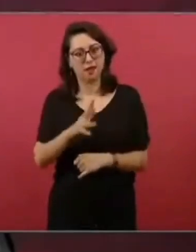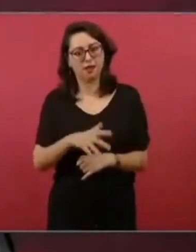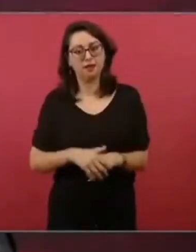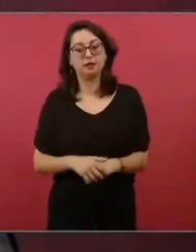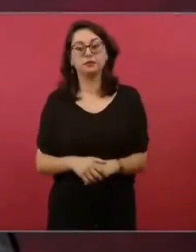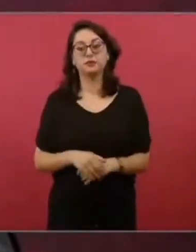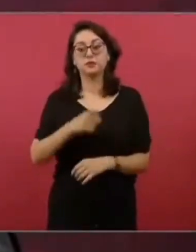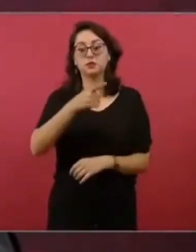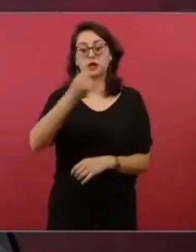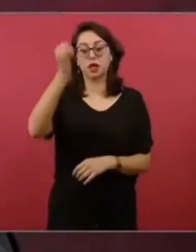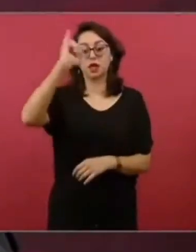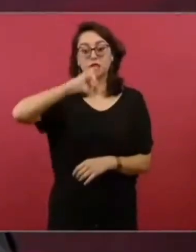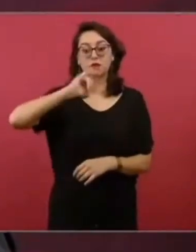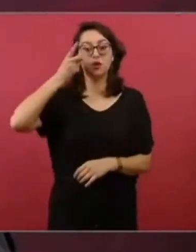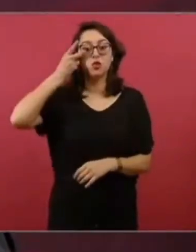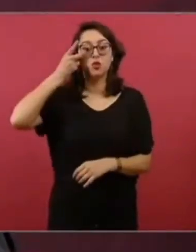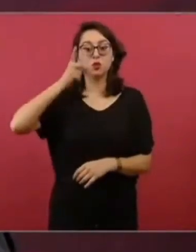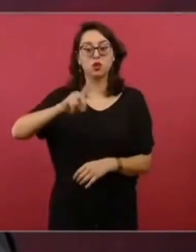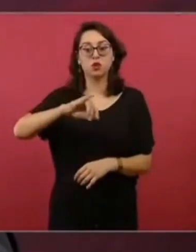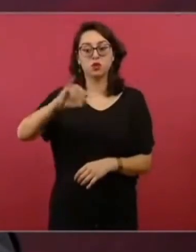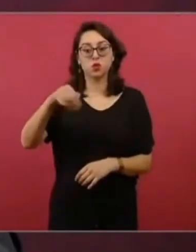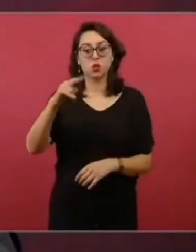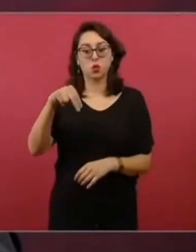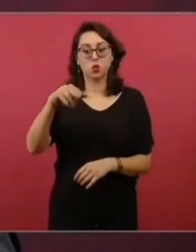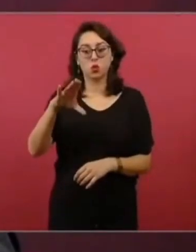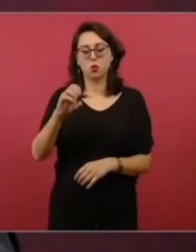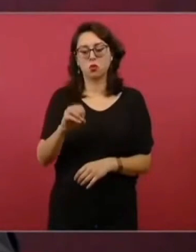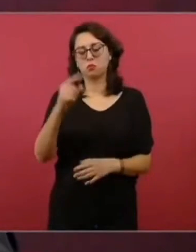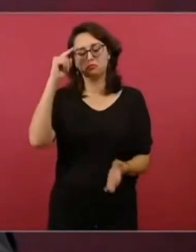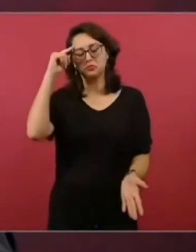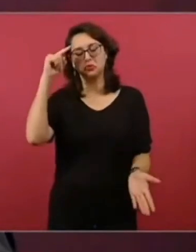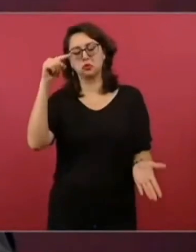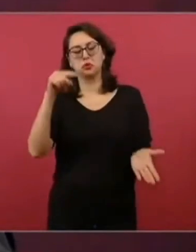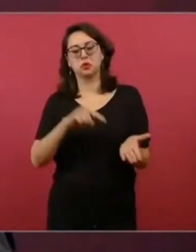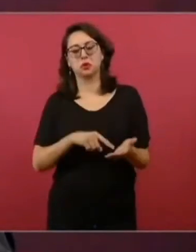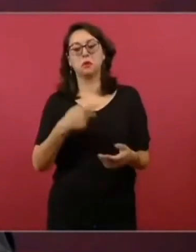sino los articulistas y periodistas,